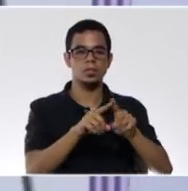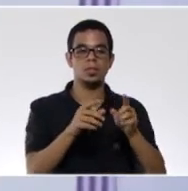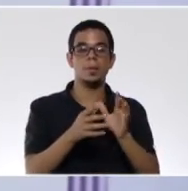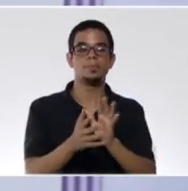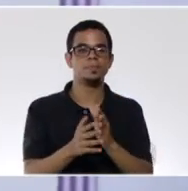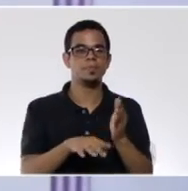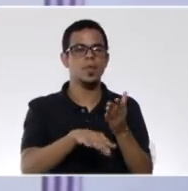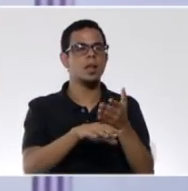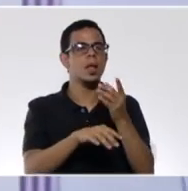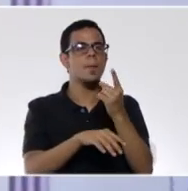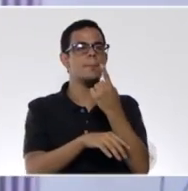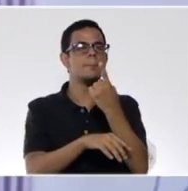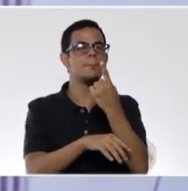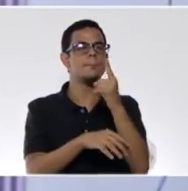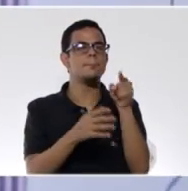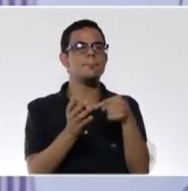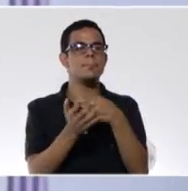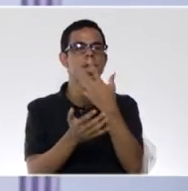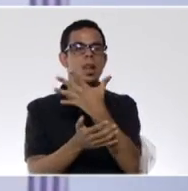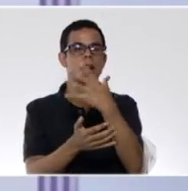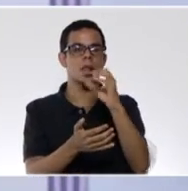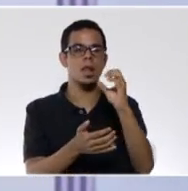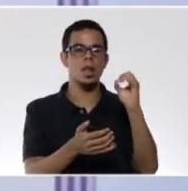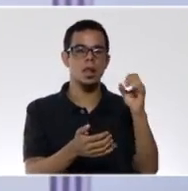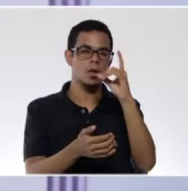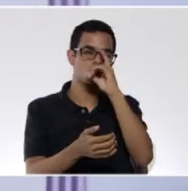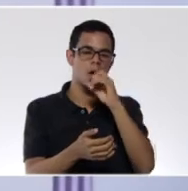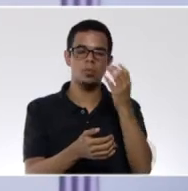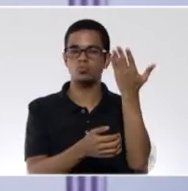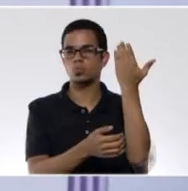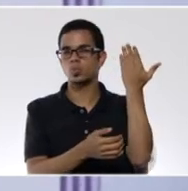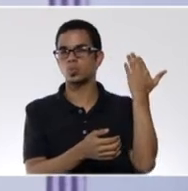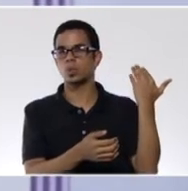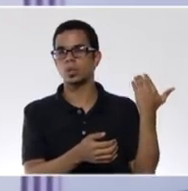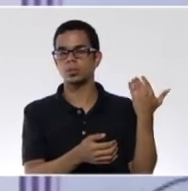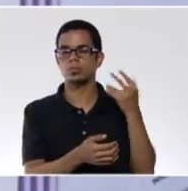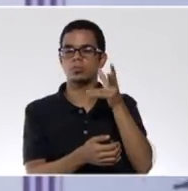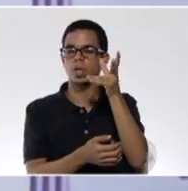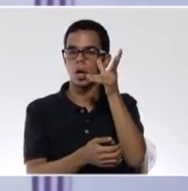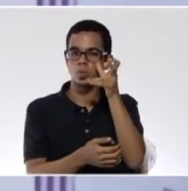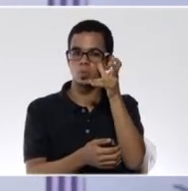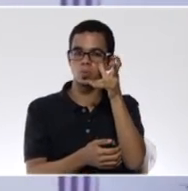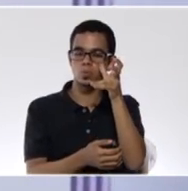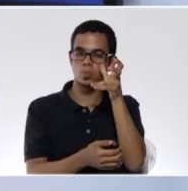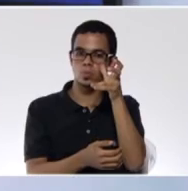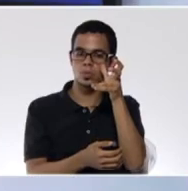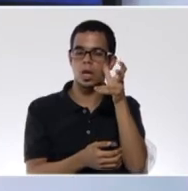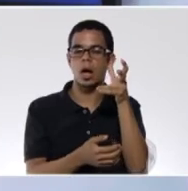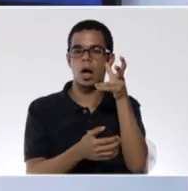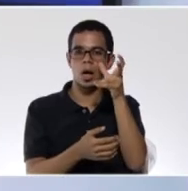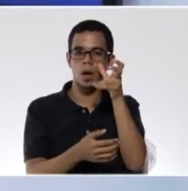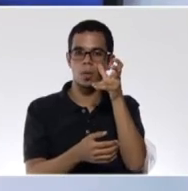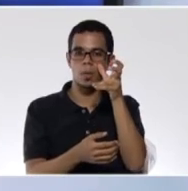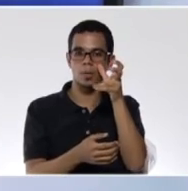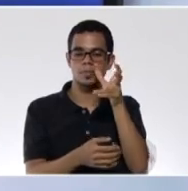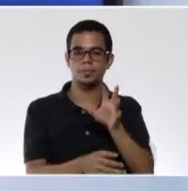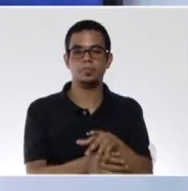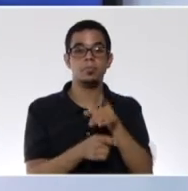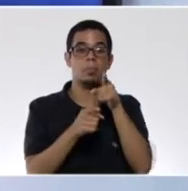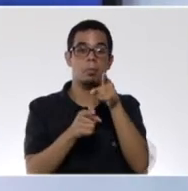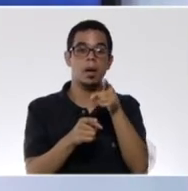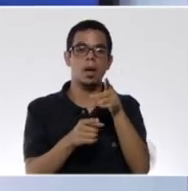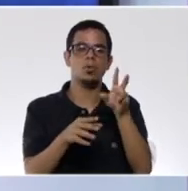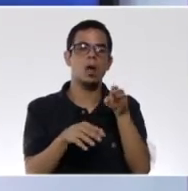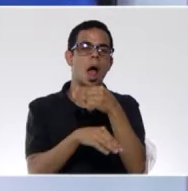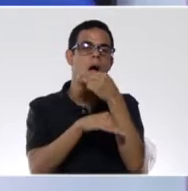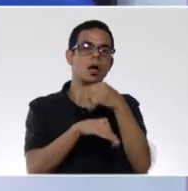años escuchaba esta melodía de las esferas, esta música de los ángeles.